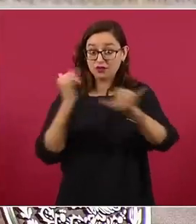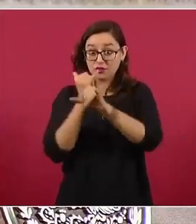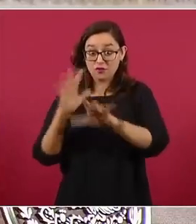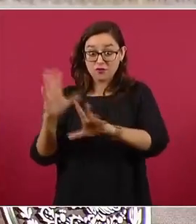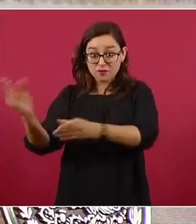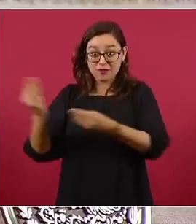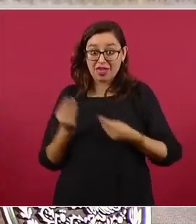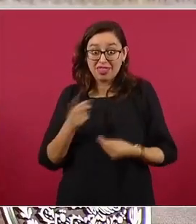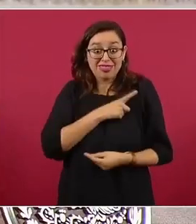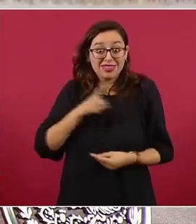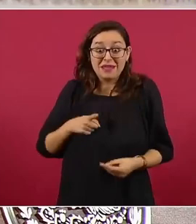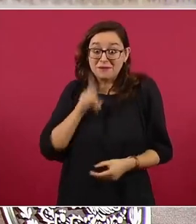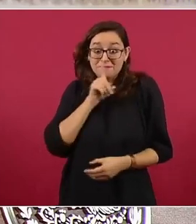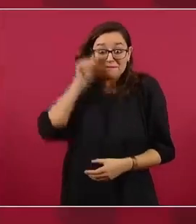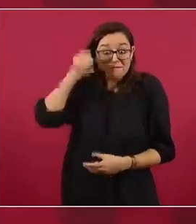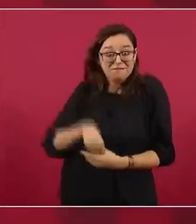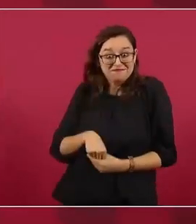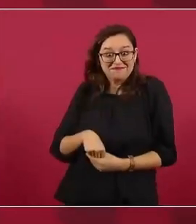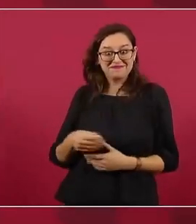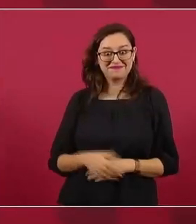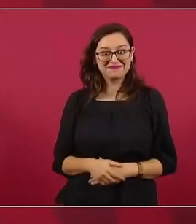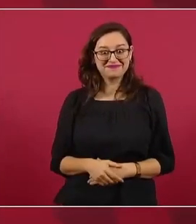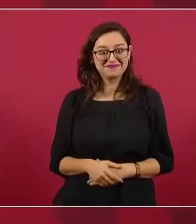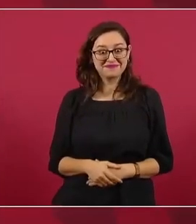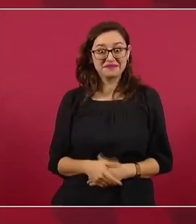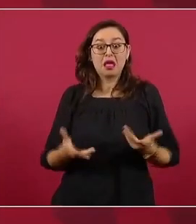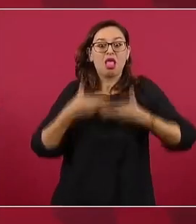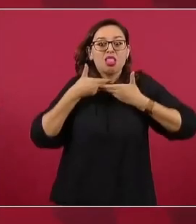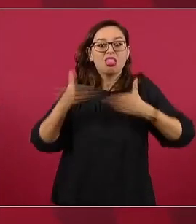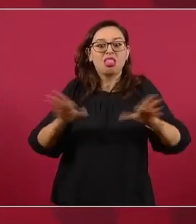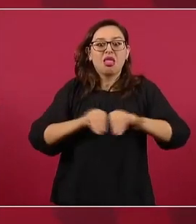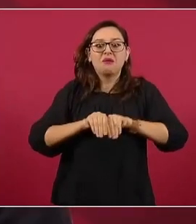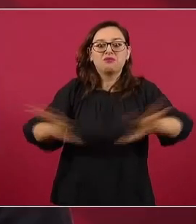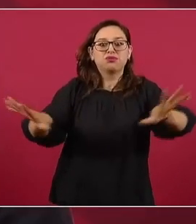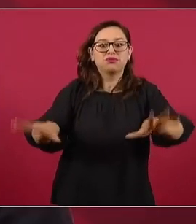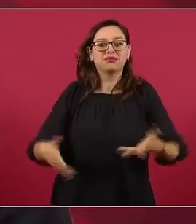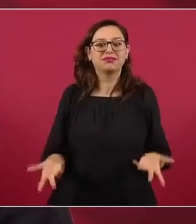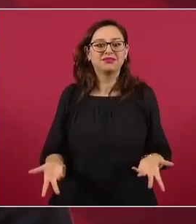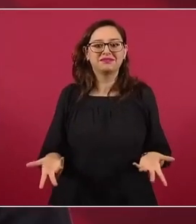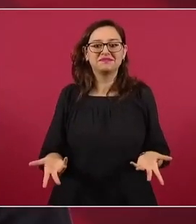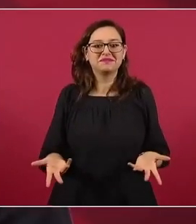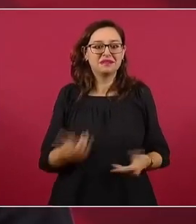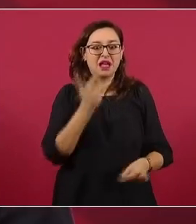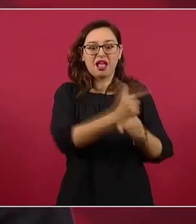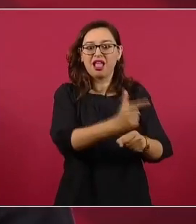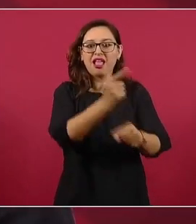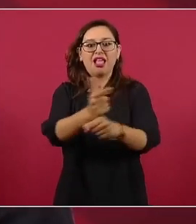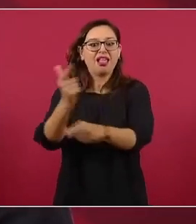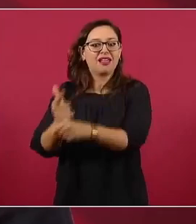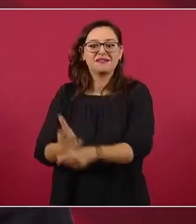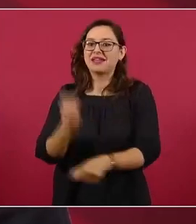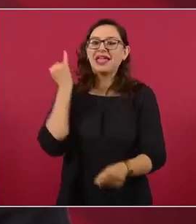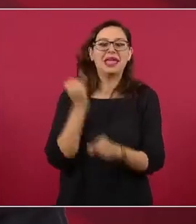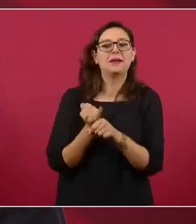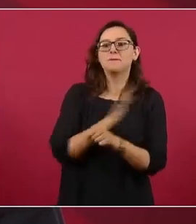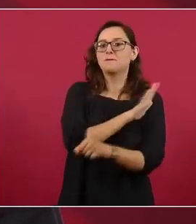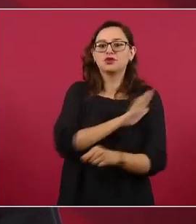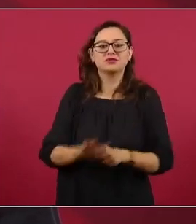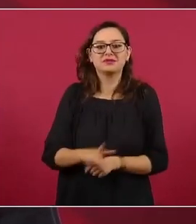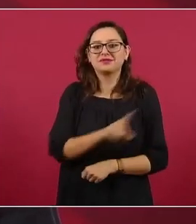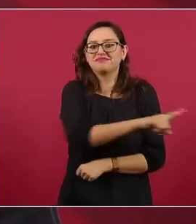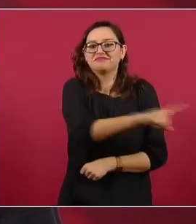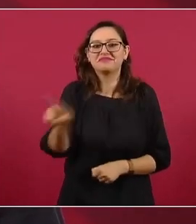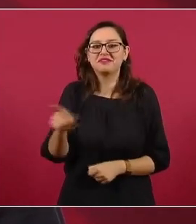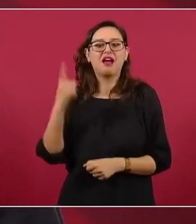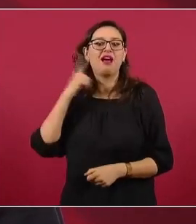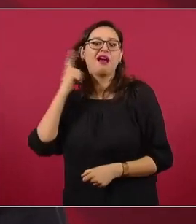que ser reservadas. De lo contrario, sería imposible llevar a cabo la actividad de inteligencia